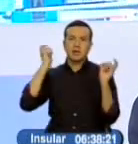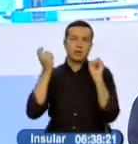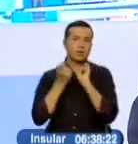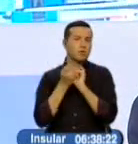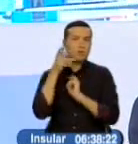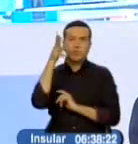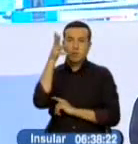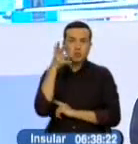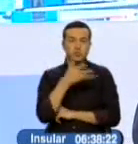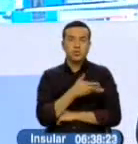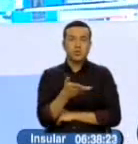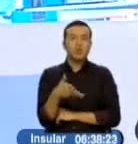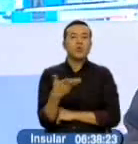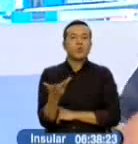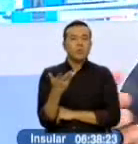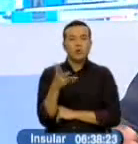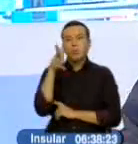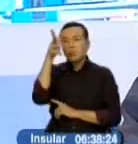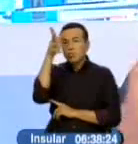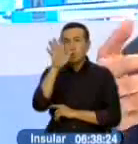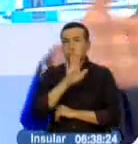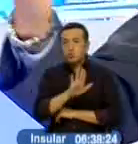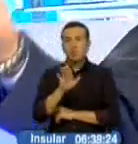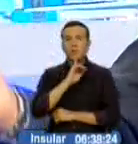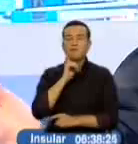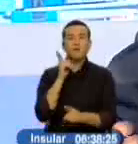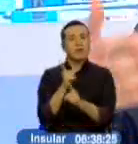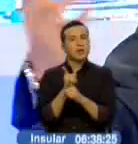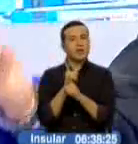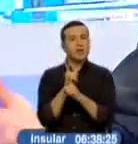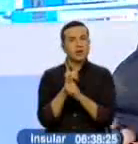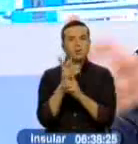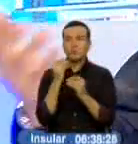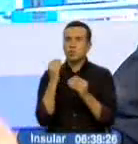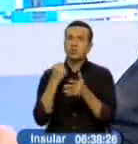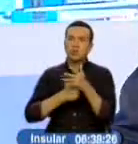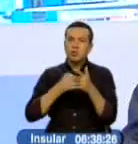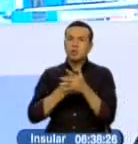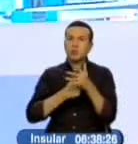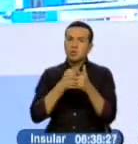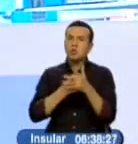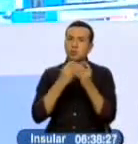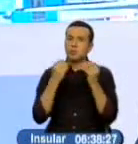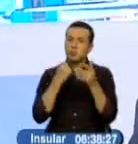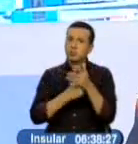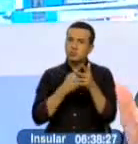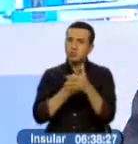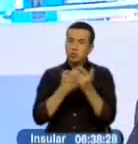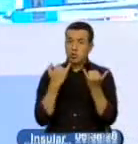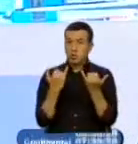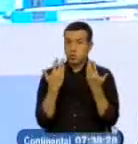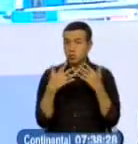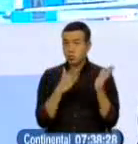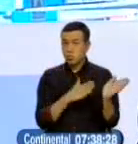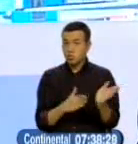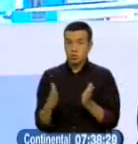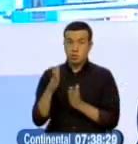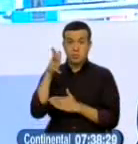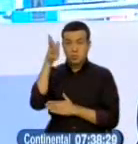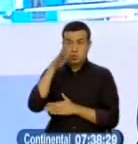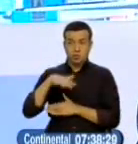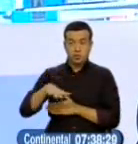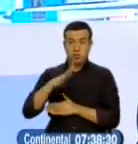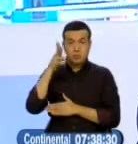un profesor que sin duda tiene retos, exigencias. Hoy justamente la red de